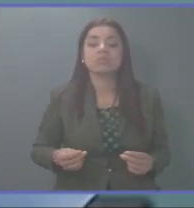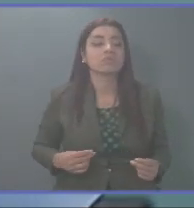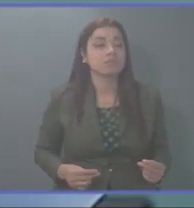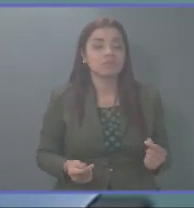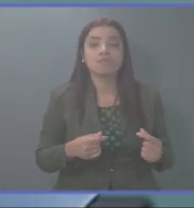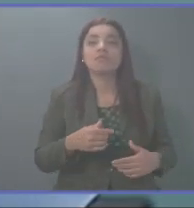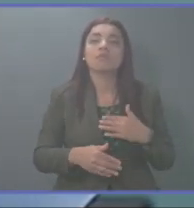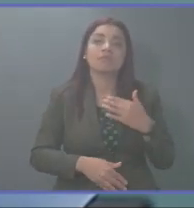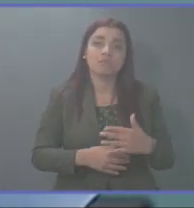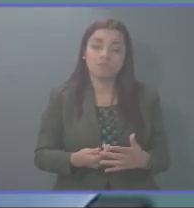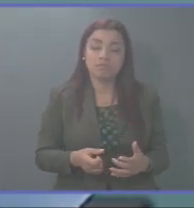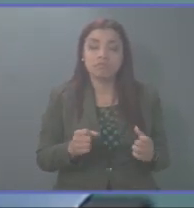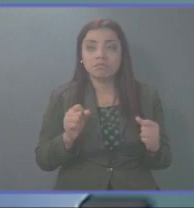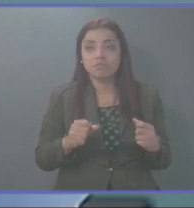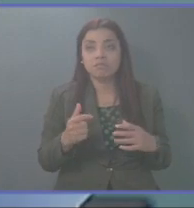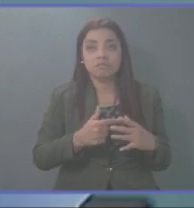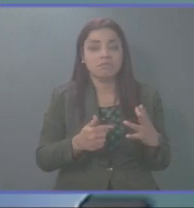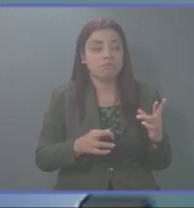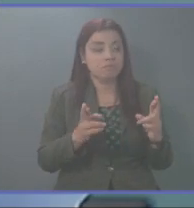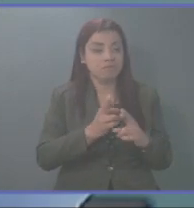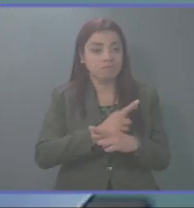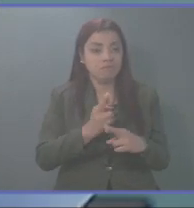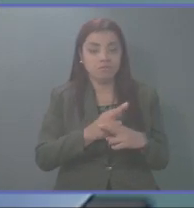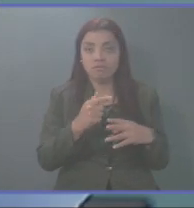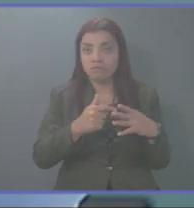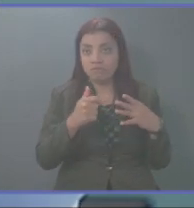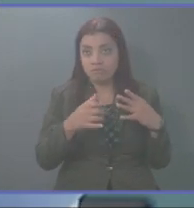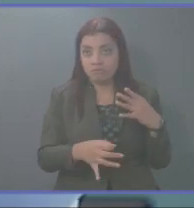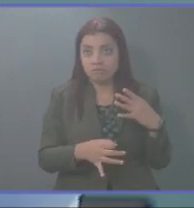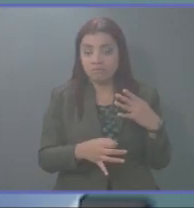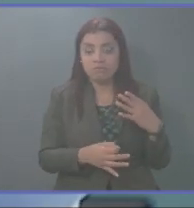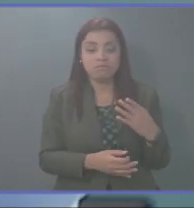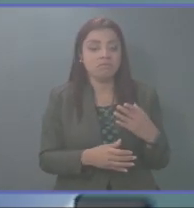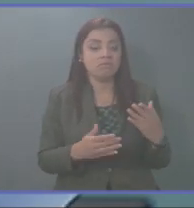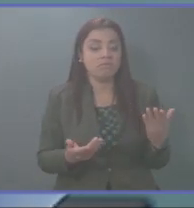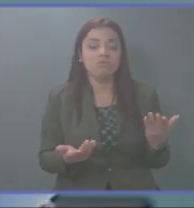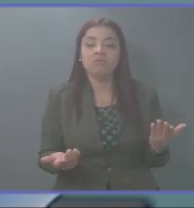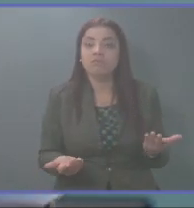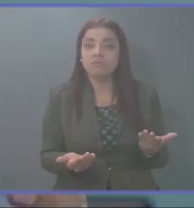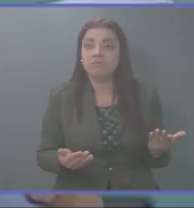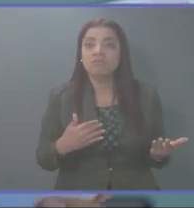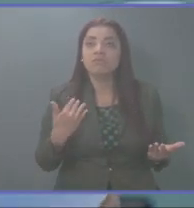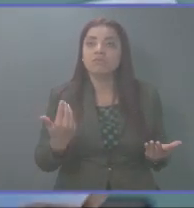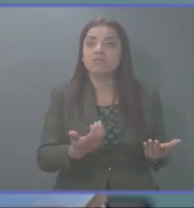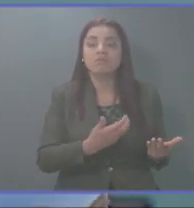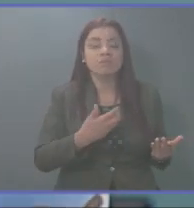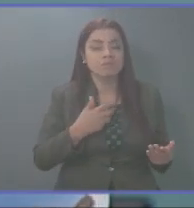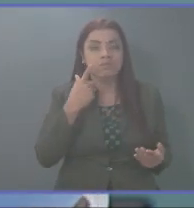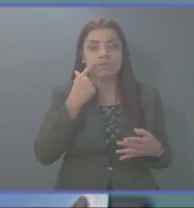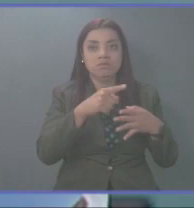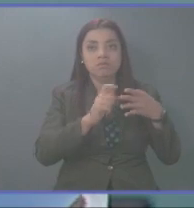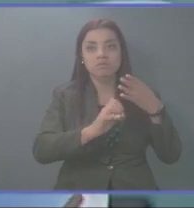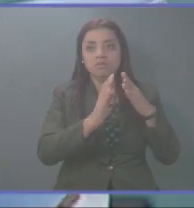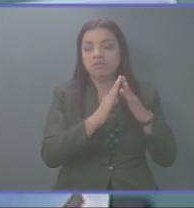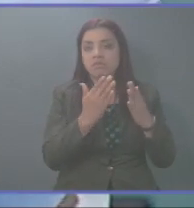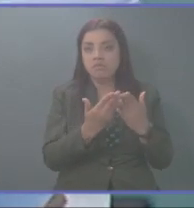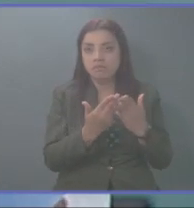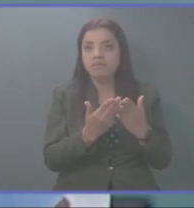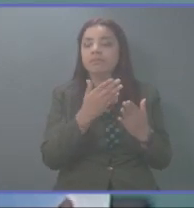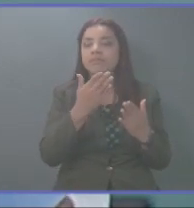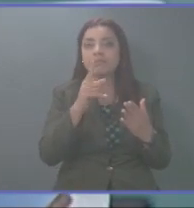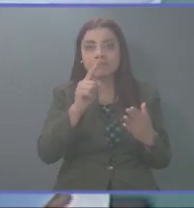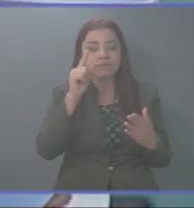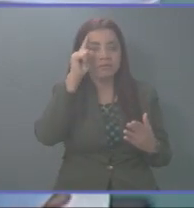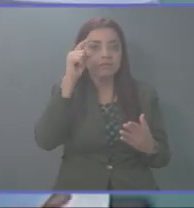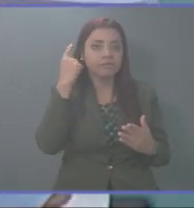ejercicio, introduciendo las reformas pertinentes a la ley antes mencionada. Por tanto, en uso de sus facultades constitucionales y a iniciativa